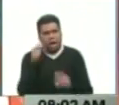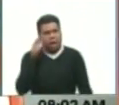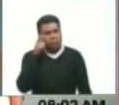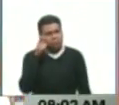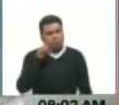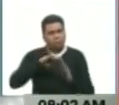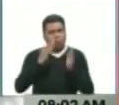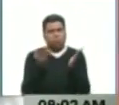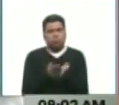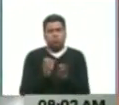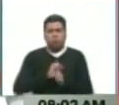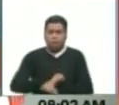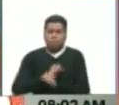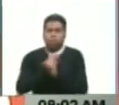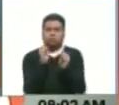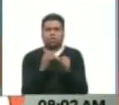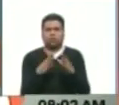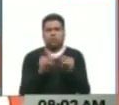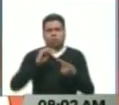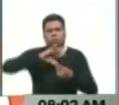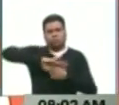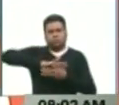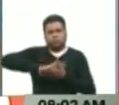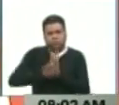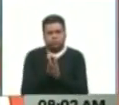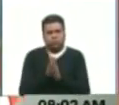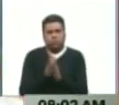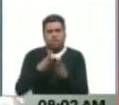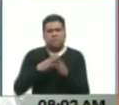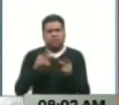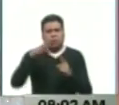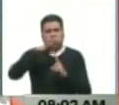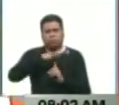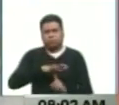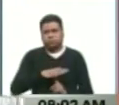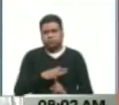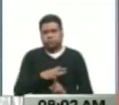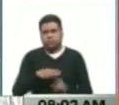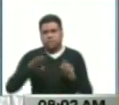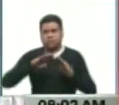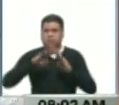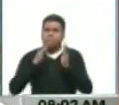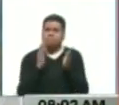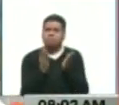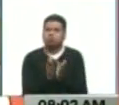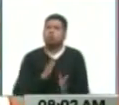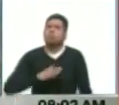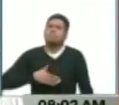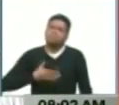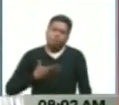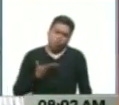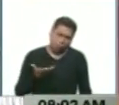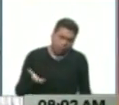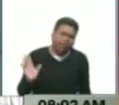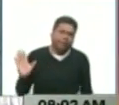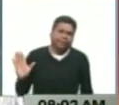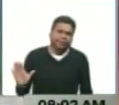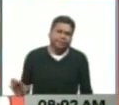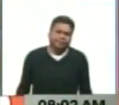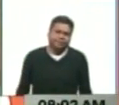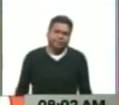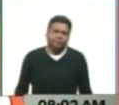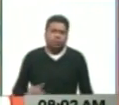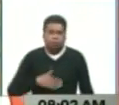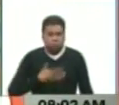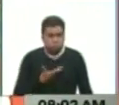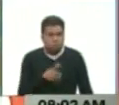necesario explotar y destruir la naturaleza para producir riqueza, ese mundo puede existir y existe de una manera muy concreta